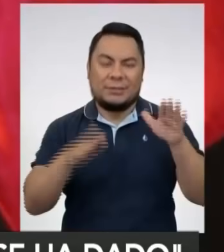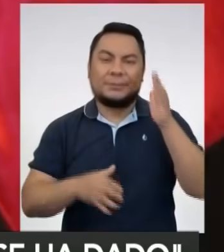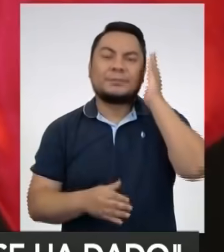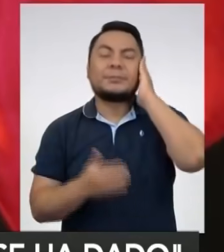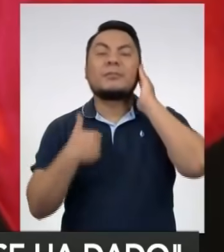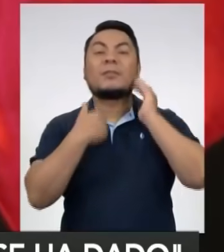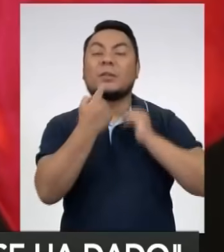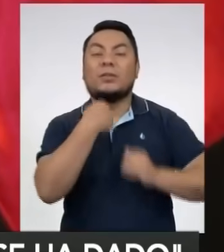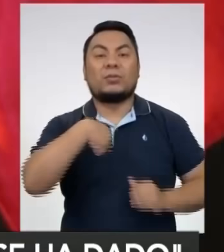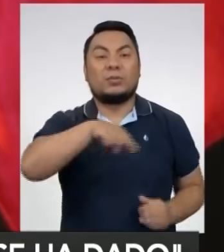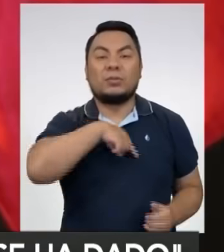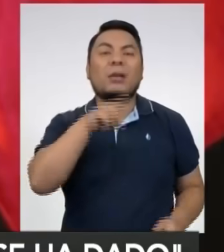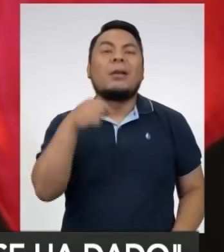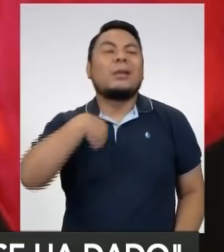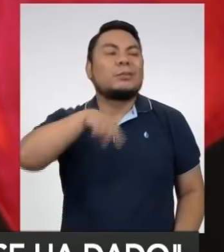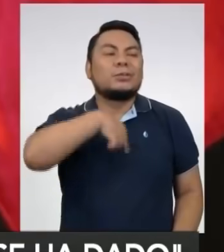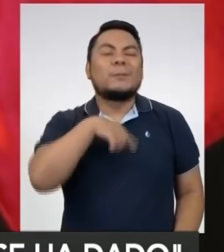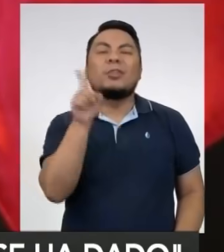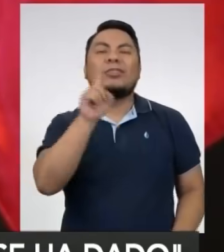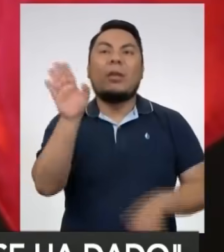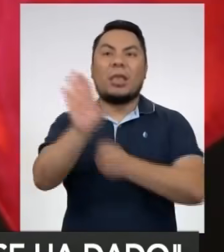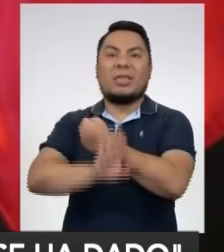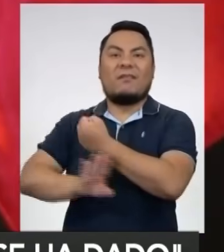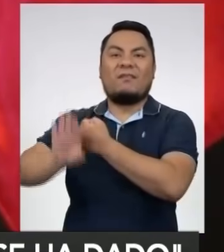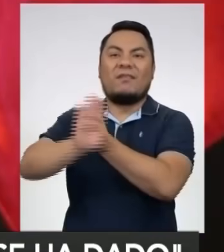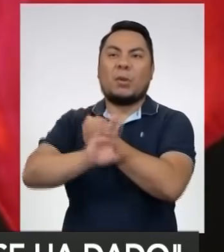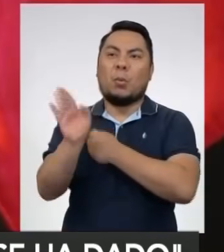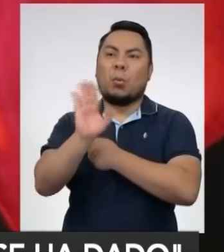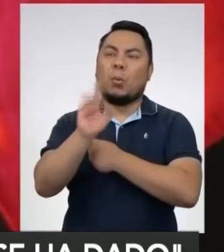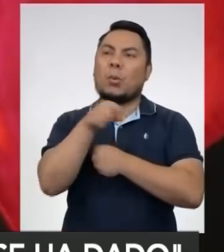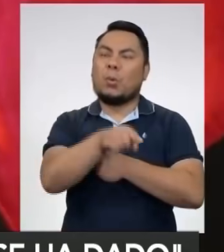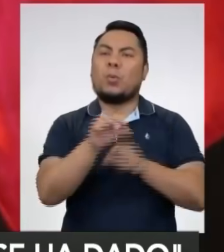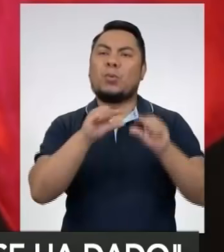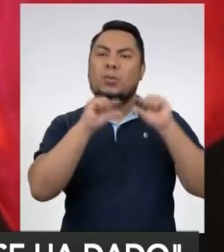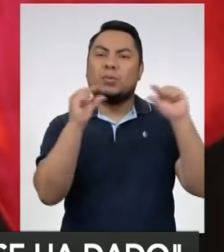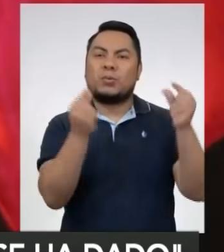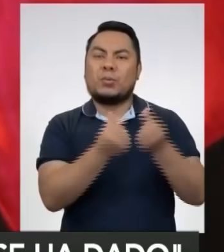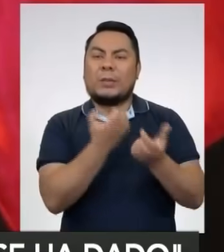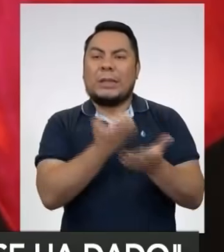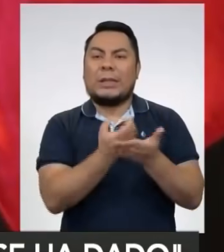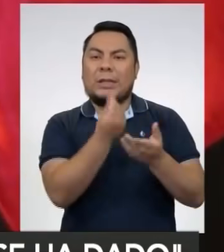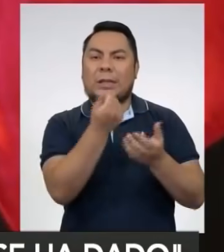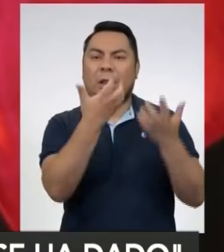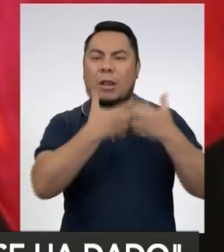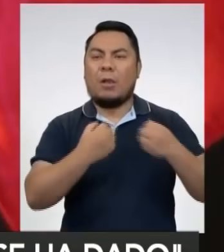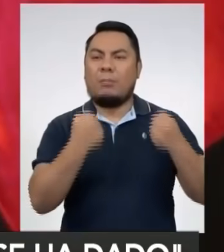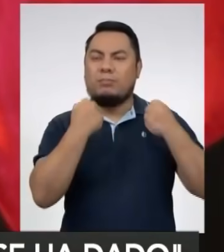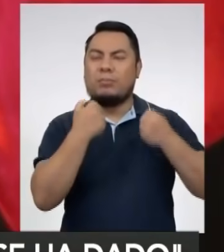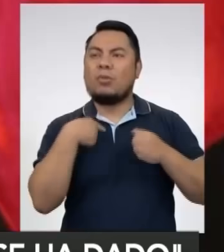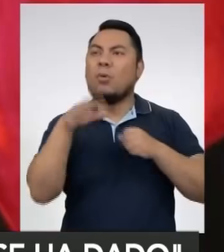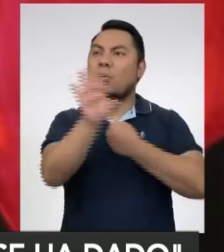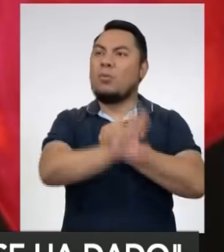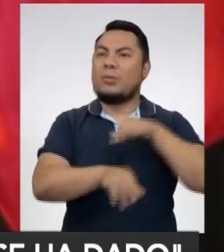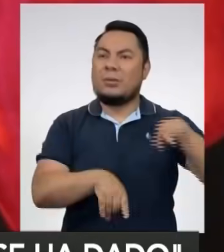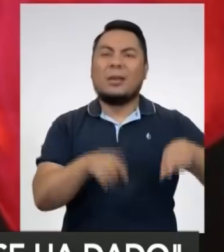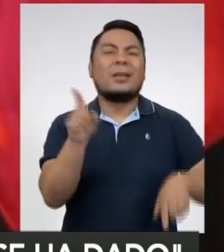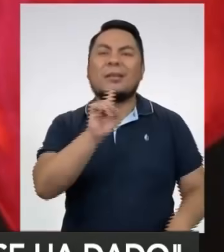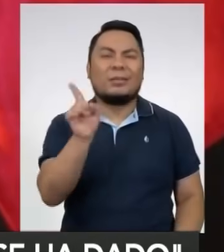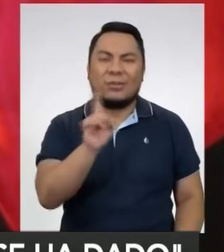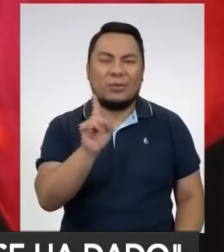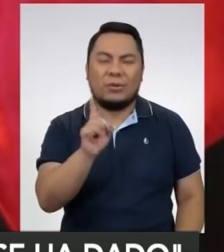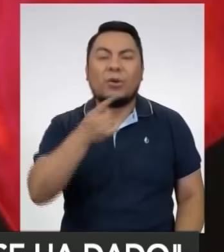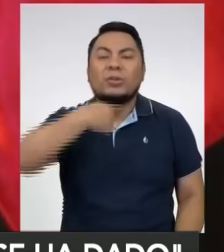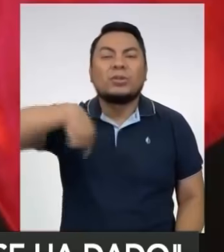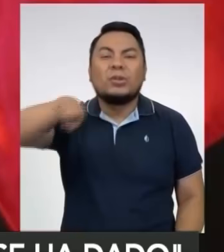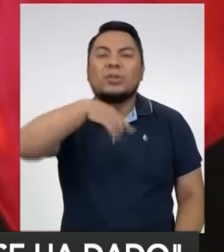Nosotros no defendemos a grupos económicos de poder. Nosotros siempre las decisiones que hemos